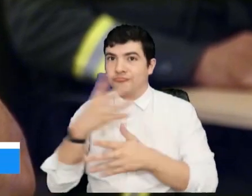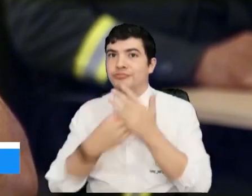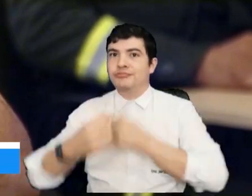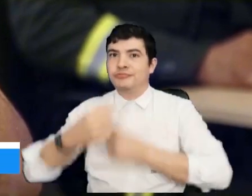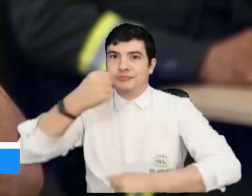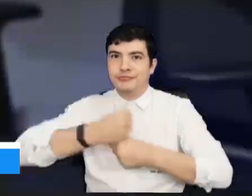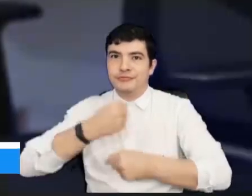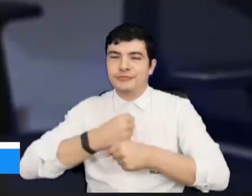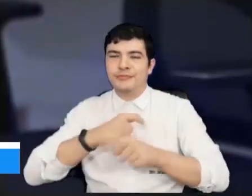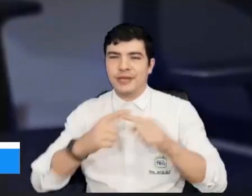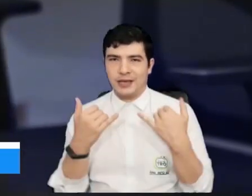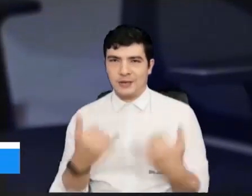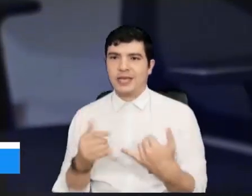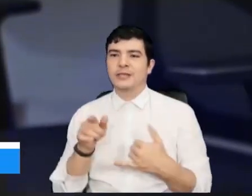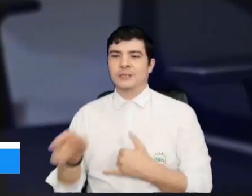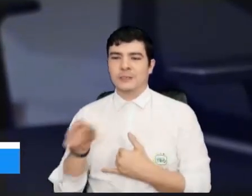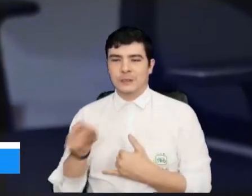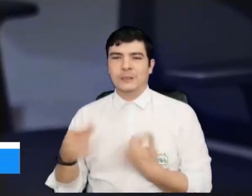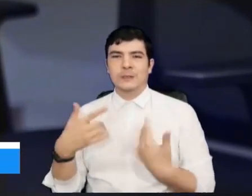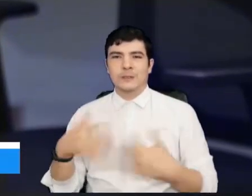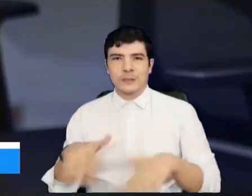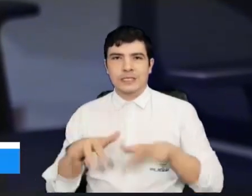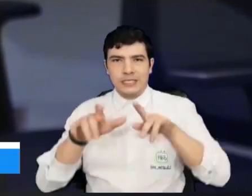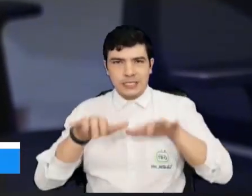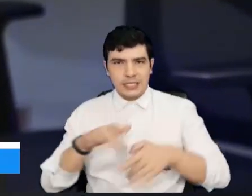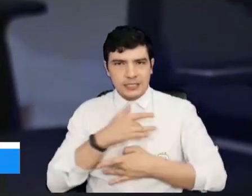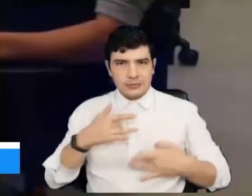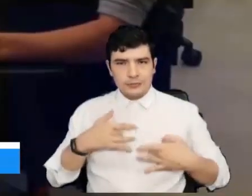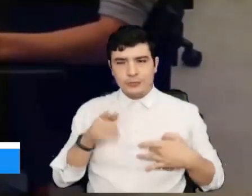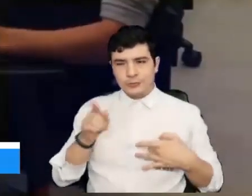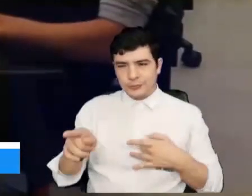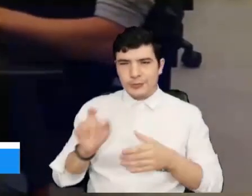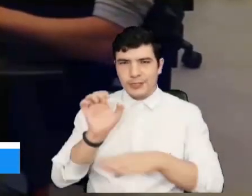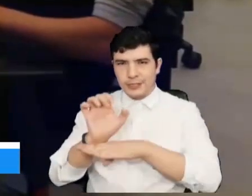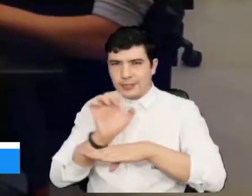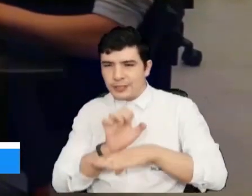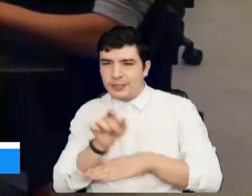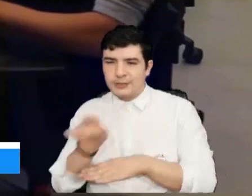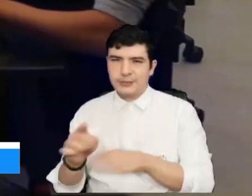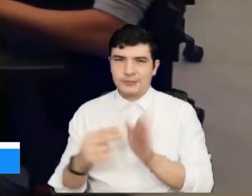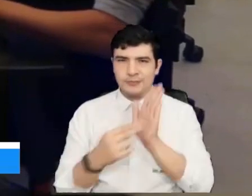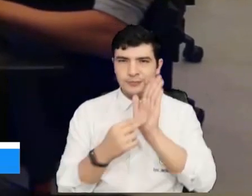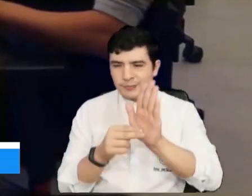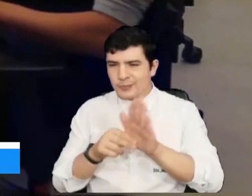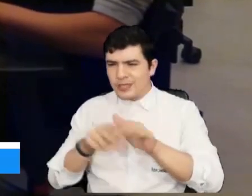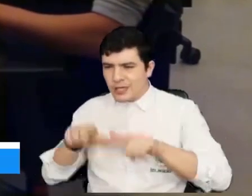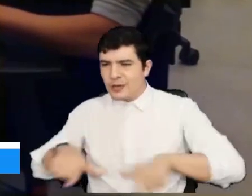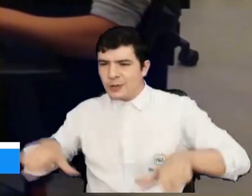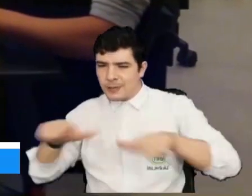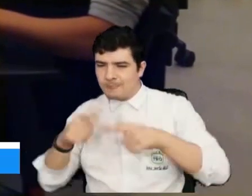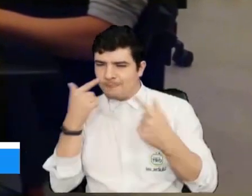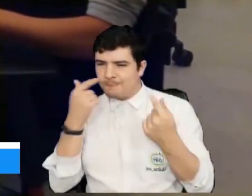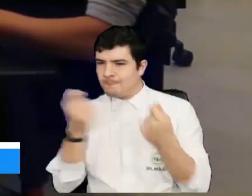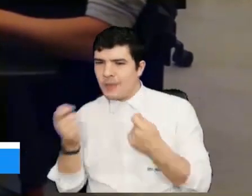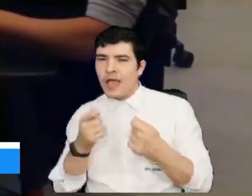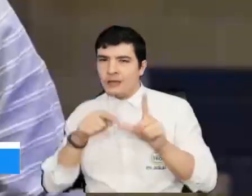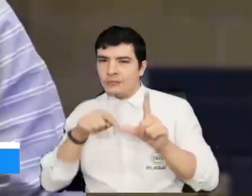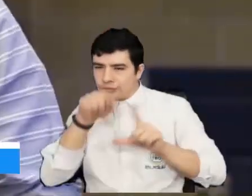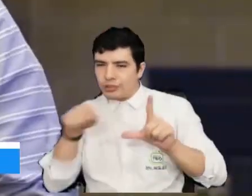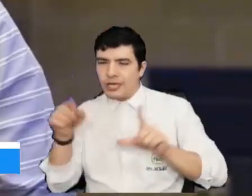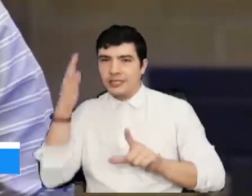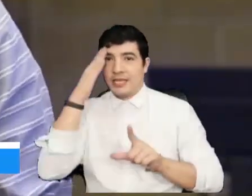un control sobre el movimiento de esta población, especialmente determinar si existen posibles casos de